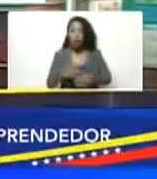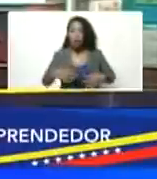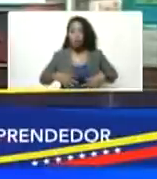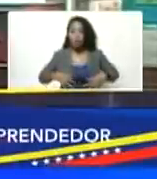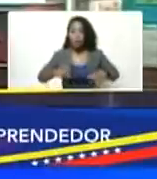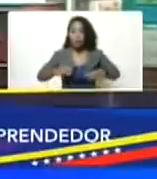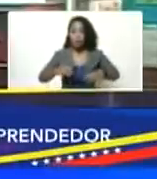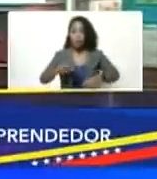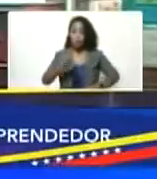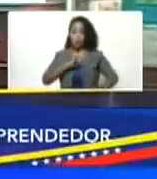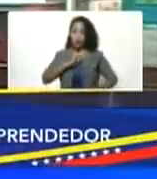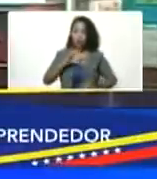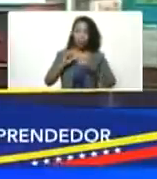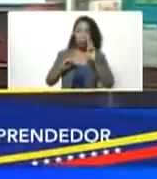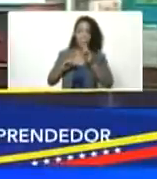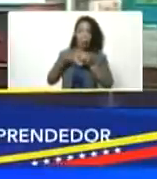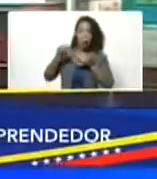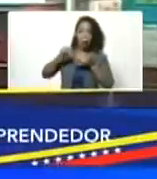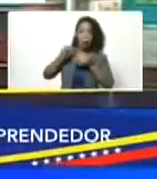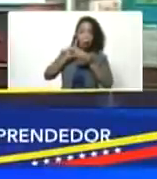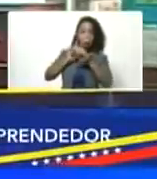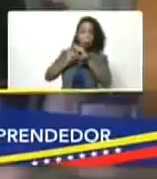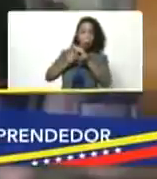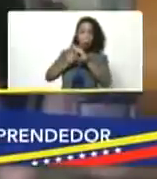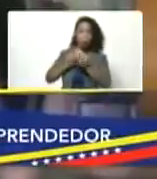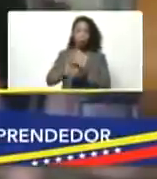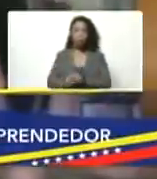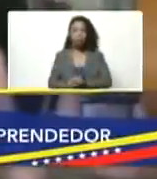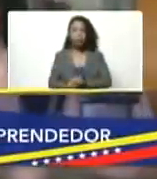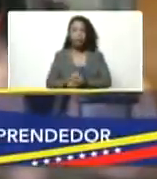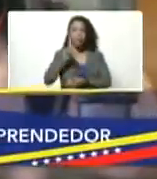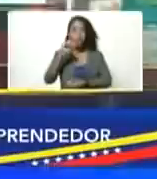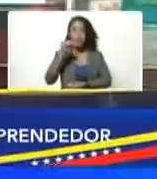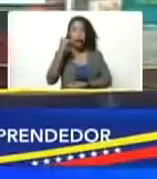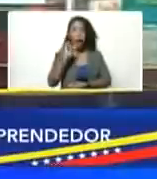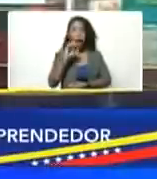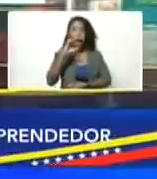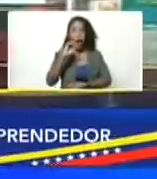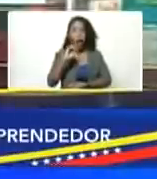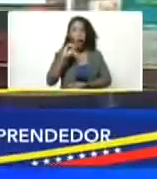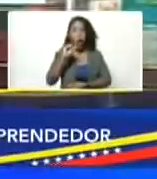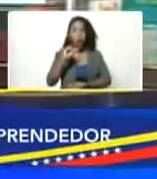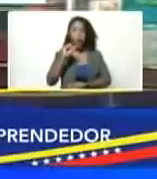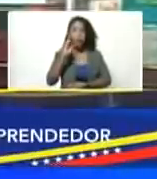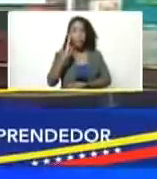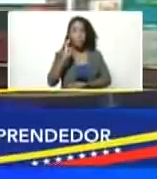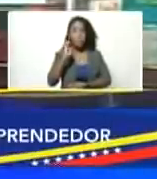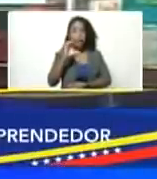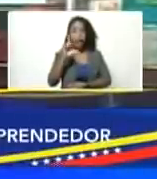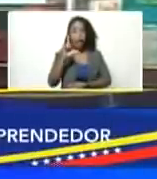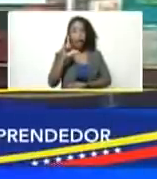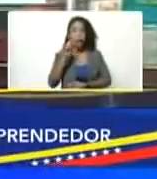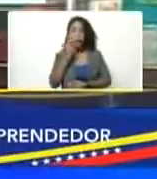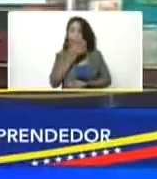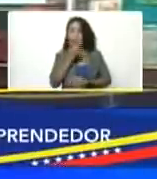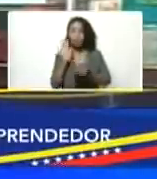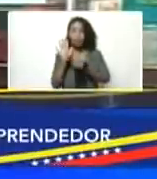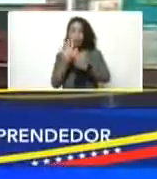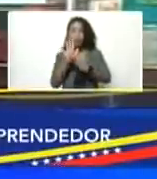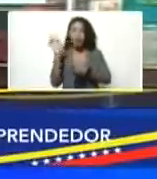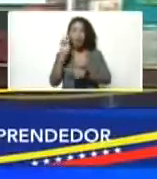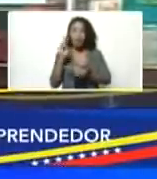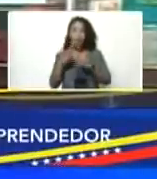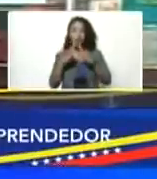de esas tan bellas que veo desde aquí. También está Osbel, vitrina de Venezuela, todo